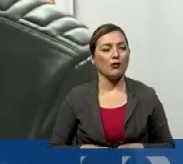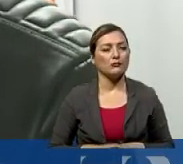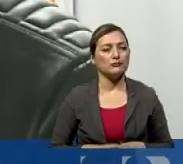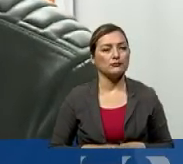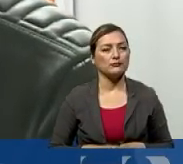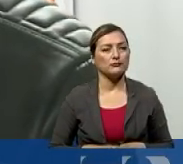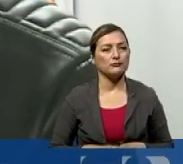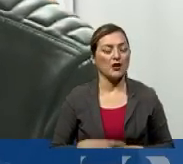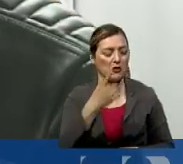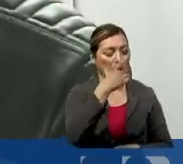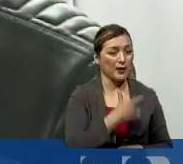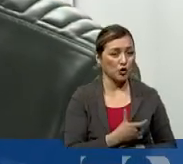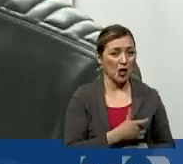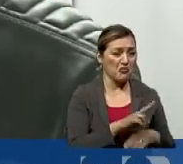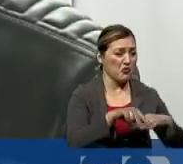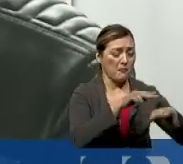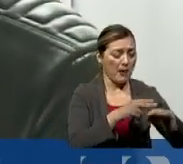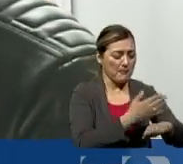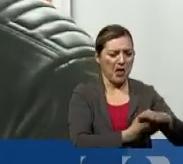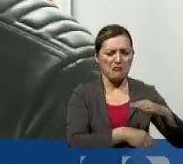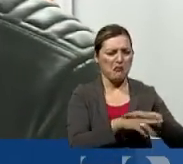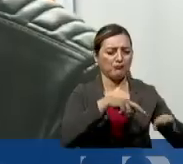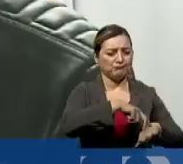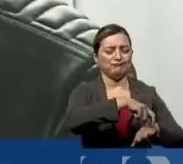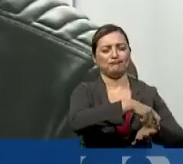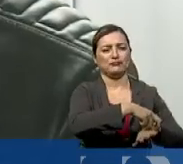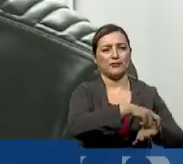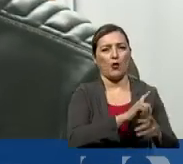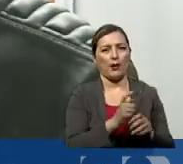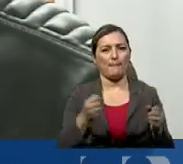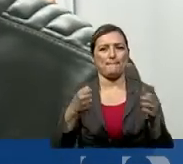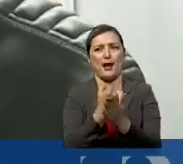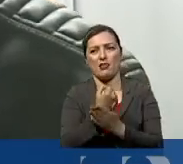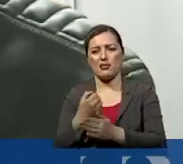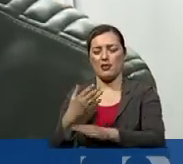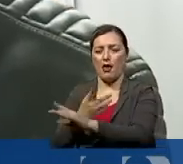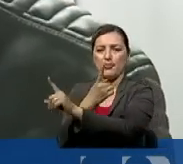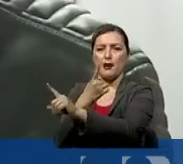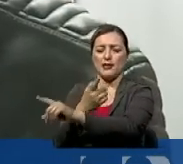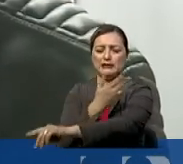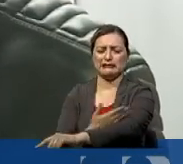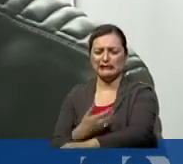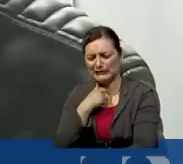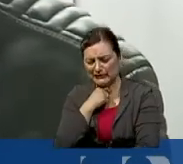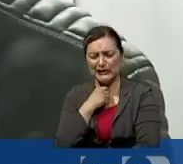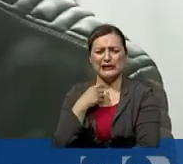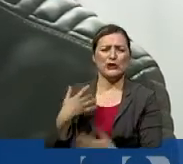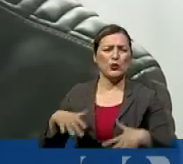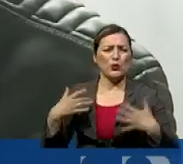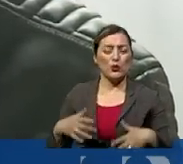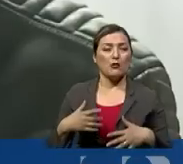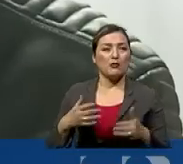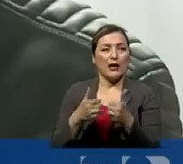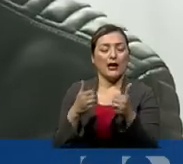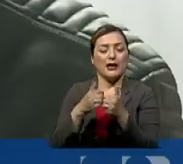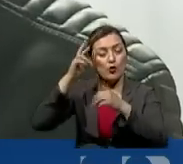he hecho cosas que con la que discapacidad que tengo ahora lo he logrado. Como una de esas es conformar la